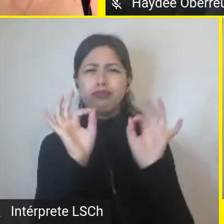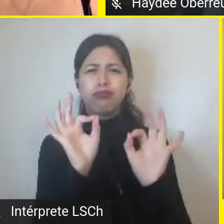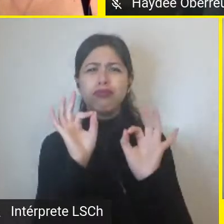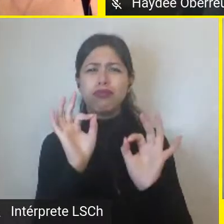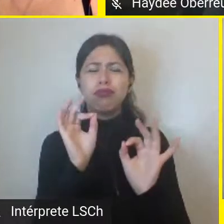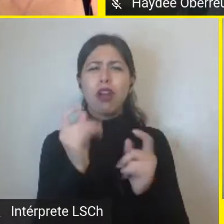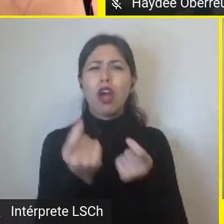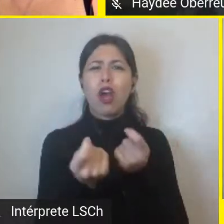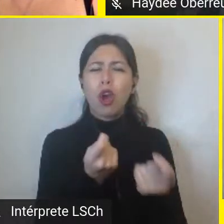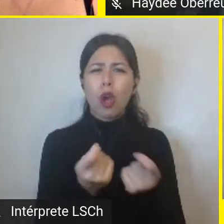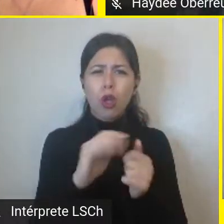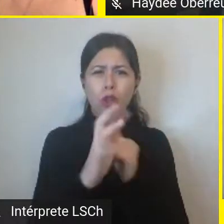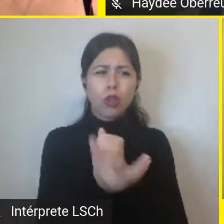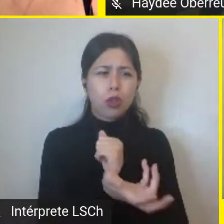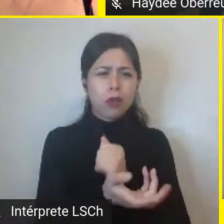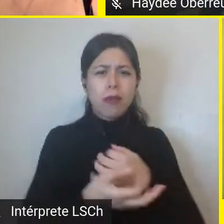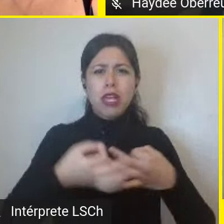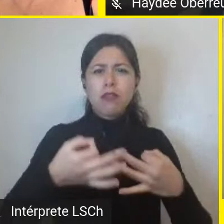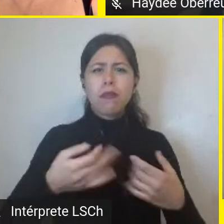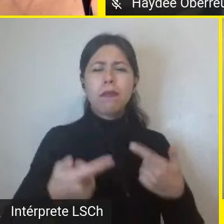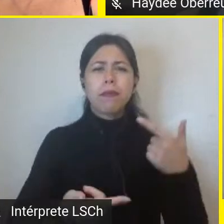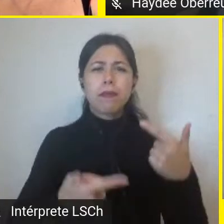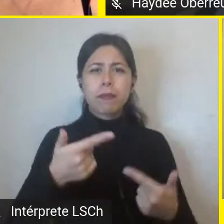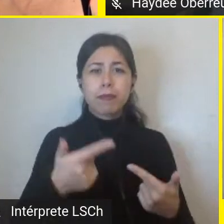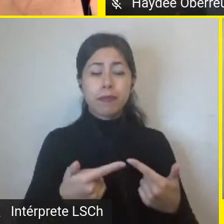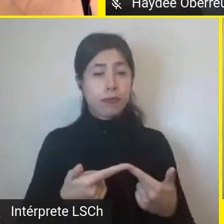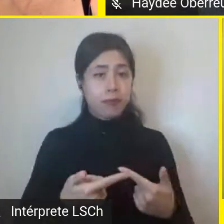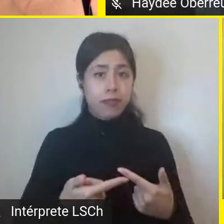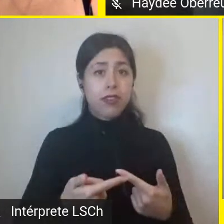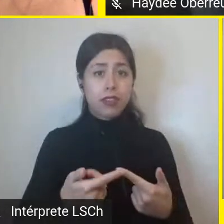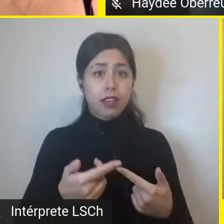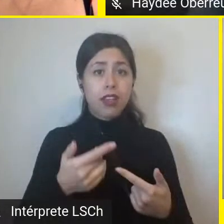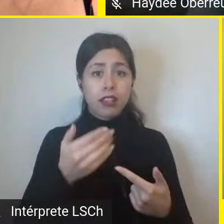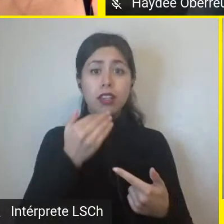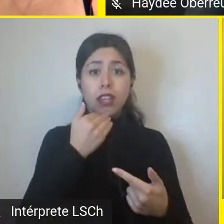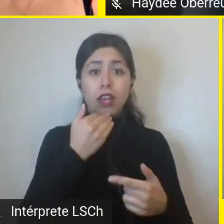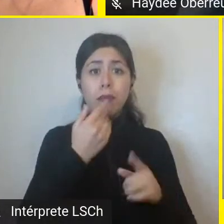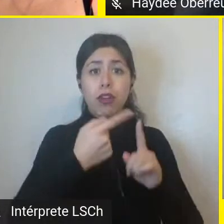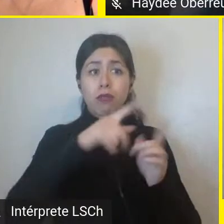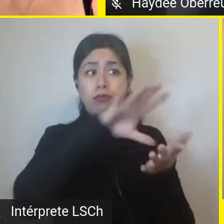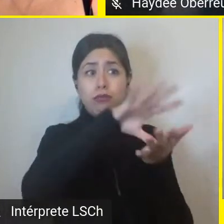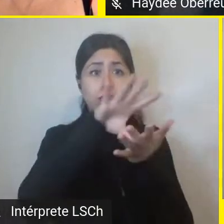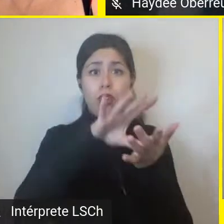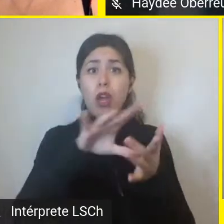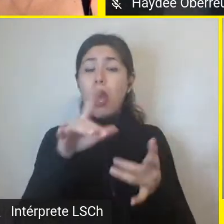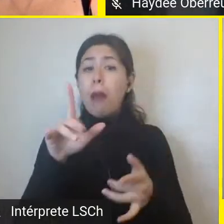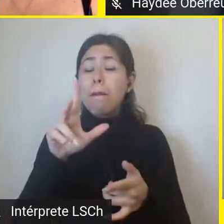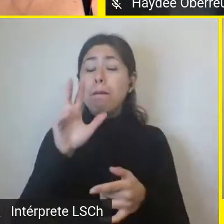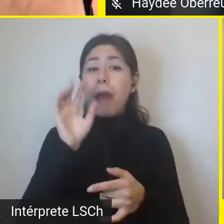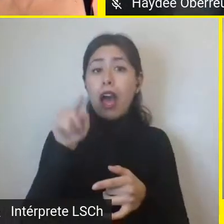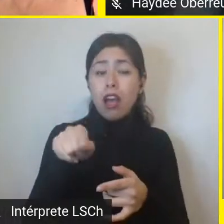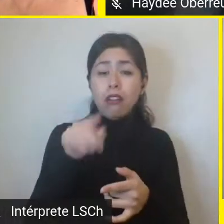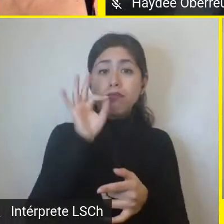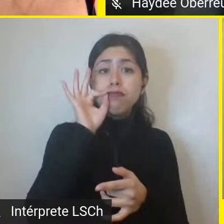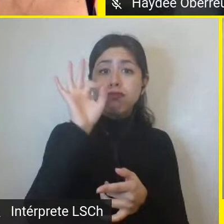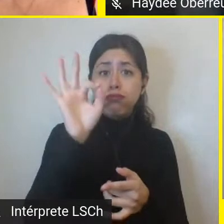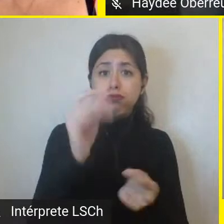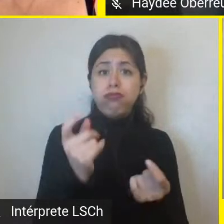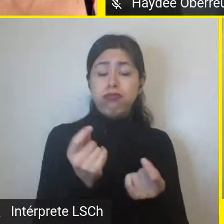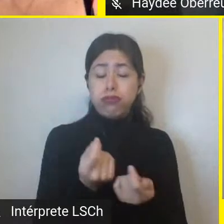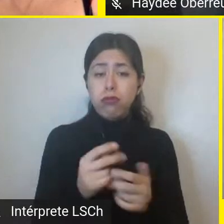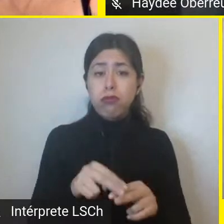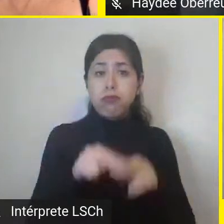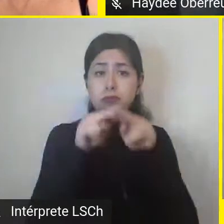fantástico, políticamente seguro, incluso en cosas que he hecho en el extranjero, un país rico, ¿no? Y un país